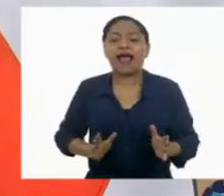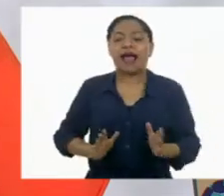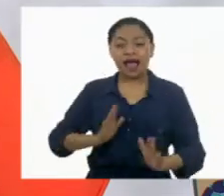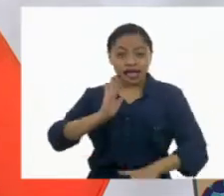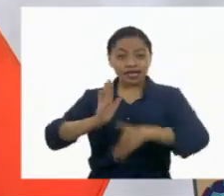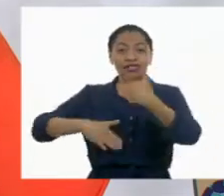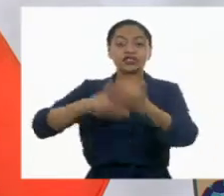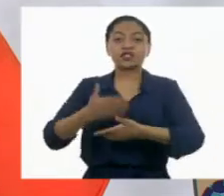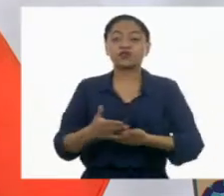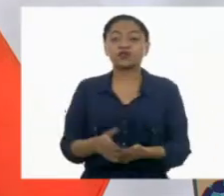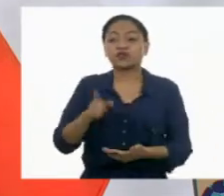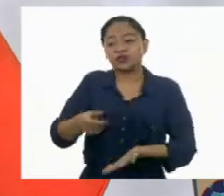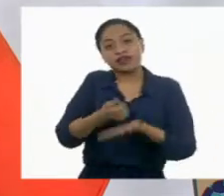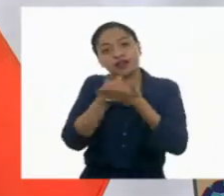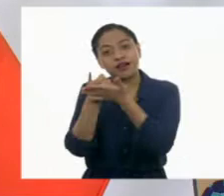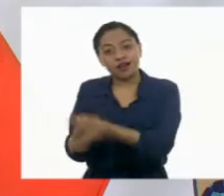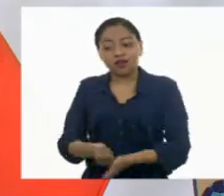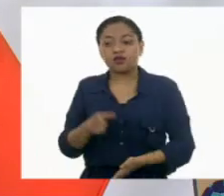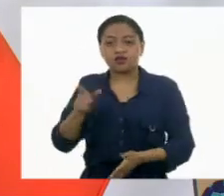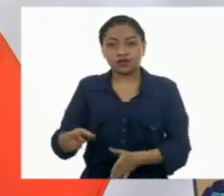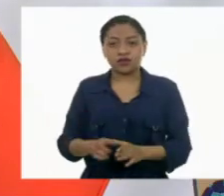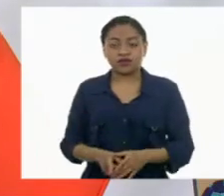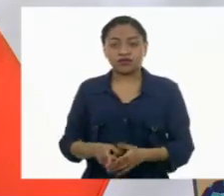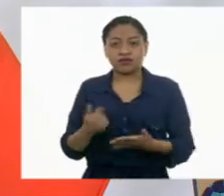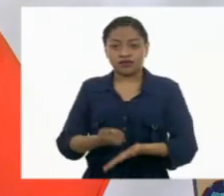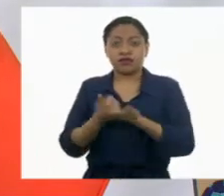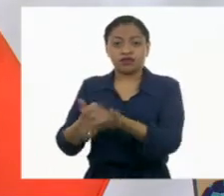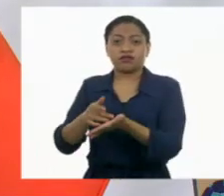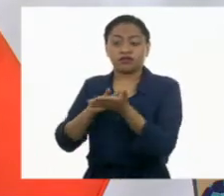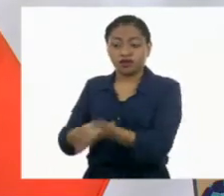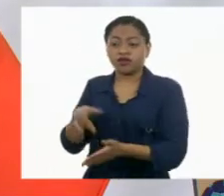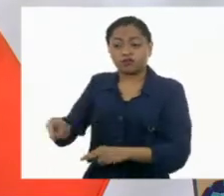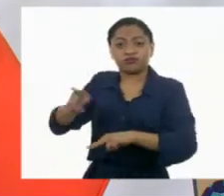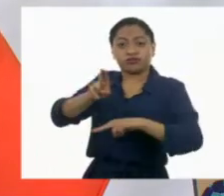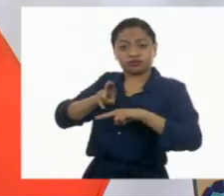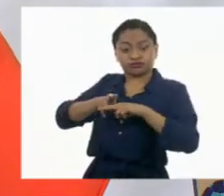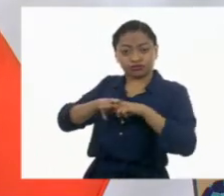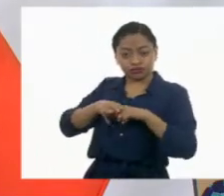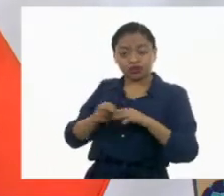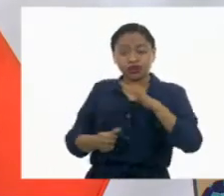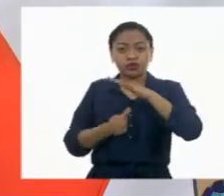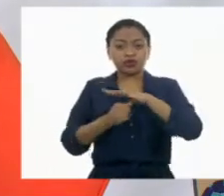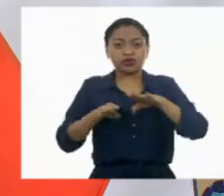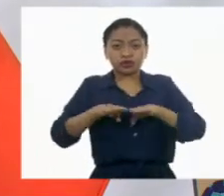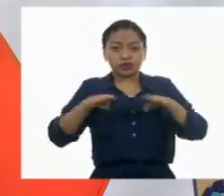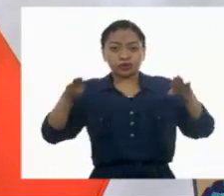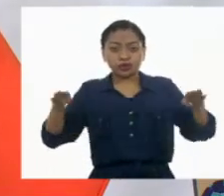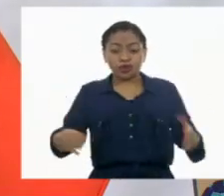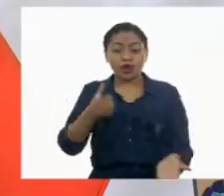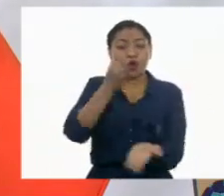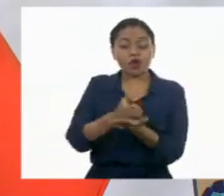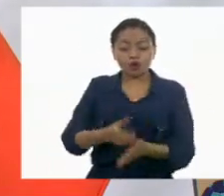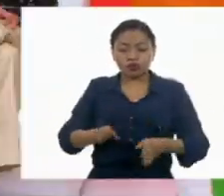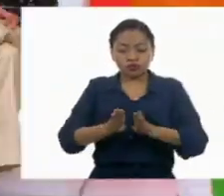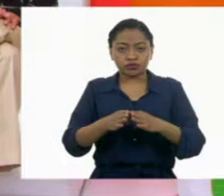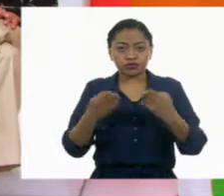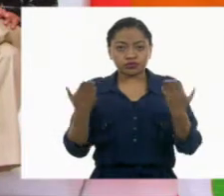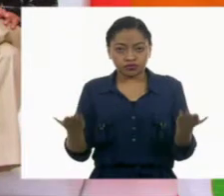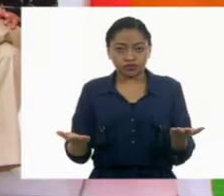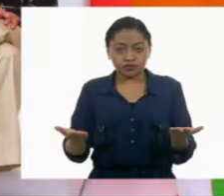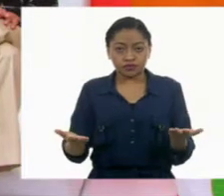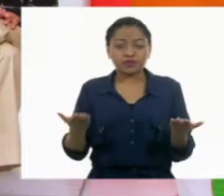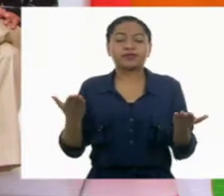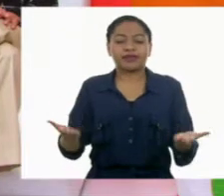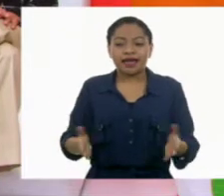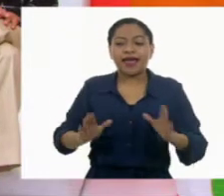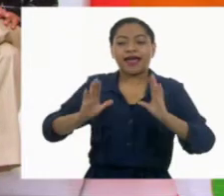trabajar en esa parte donde él pueda trabajar estando sentadito frente a su mesa, ponerle un cuaderno y viene toda esta